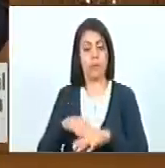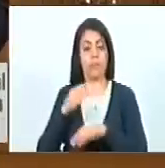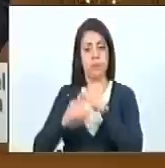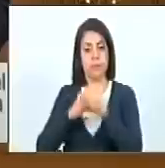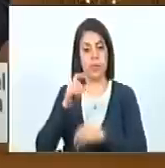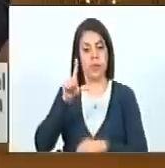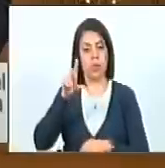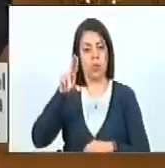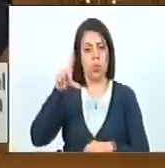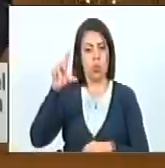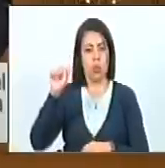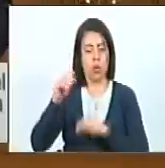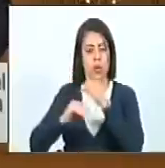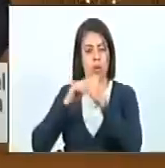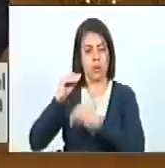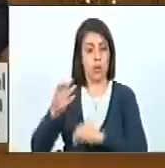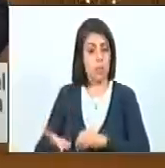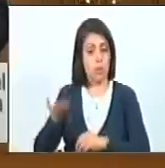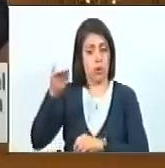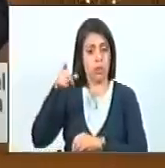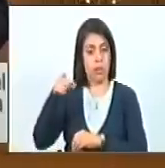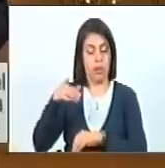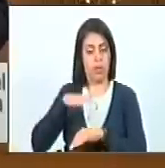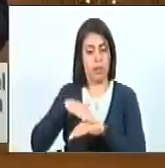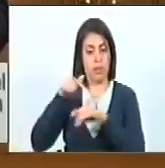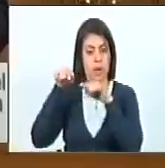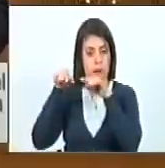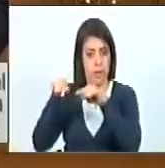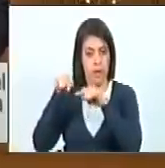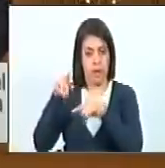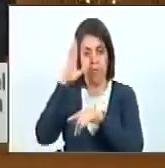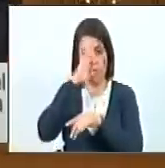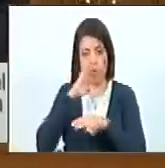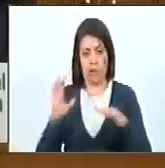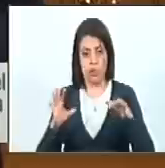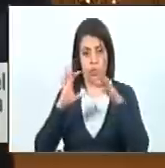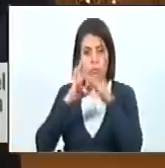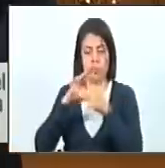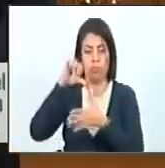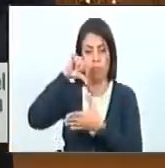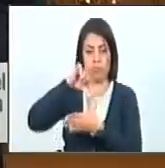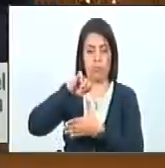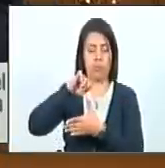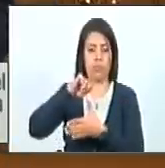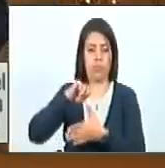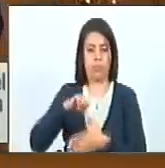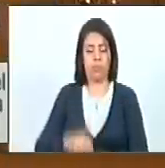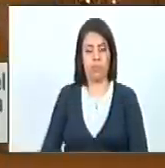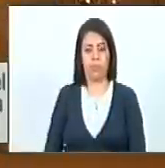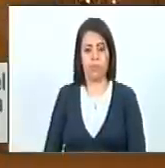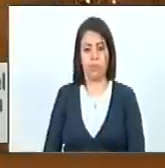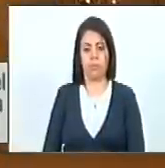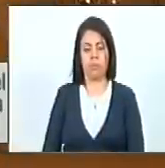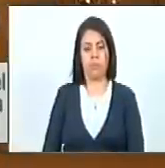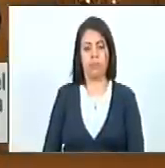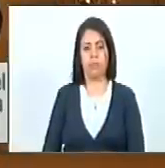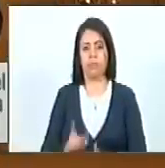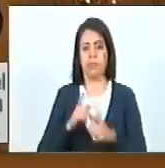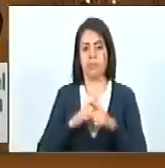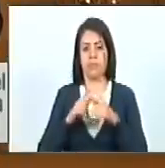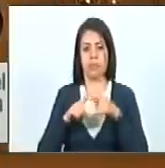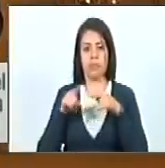sido definitivamente un factor fundamental para la unidad suramericana y que sin